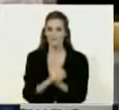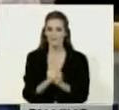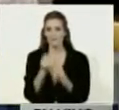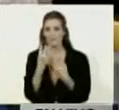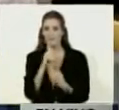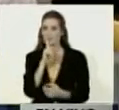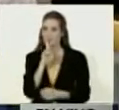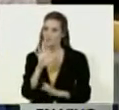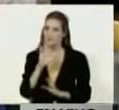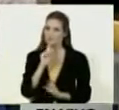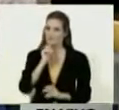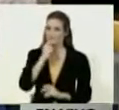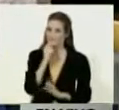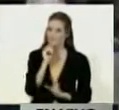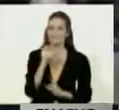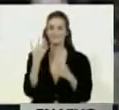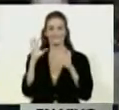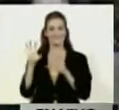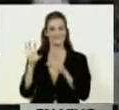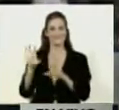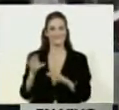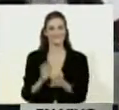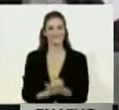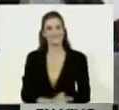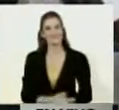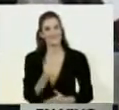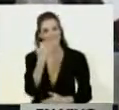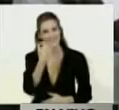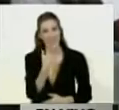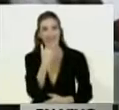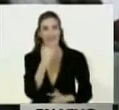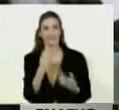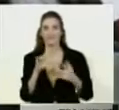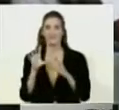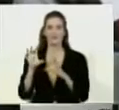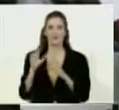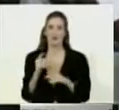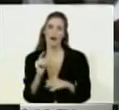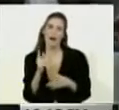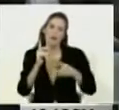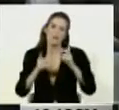se dice, Nacho. Ah, de lo que no se dice. No,